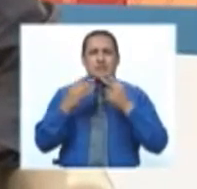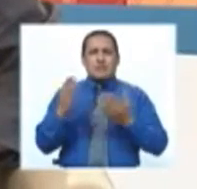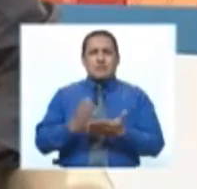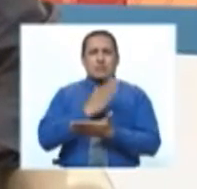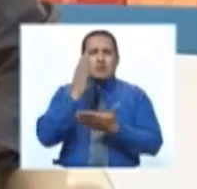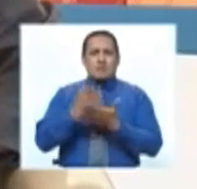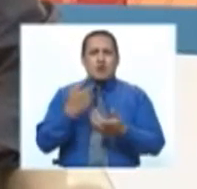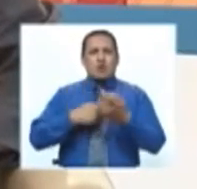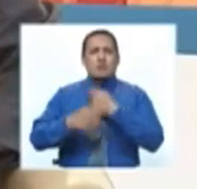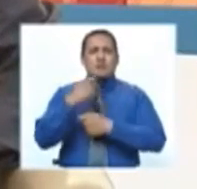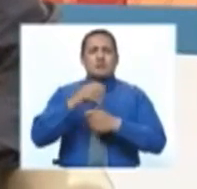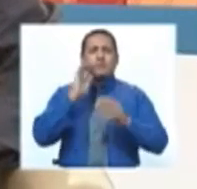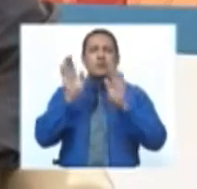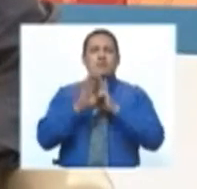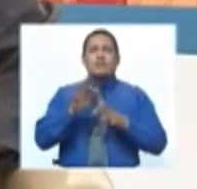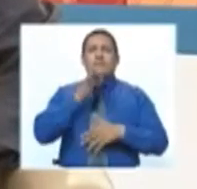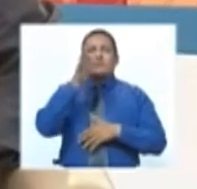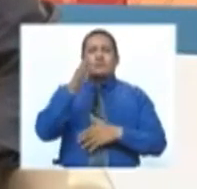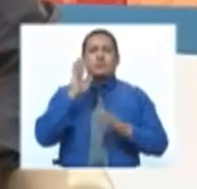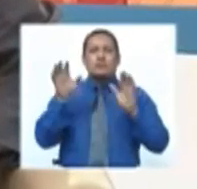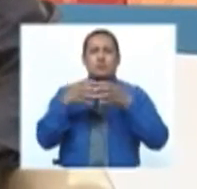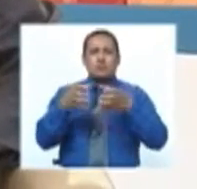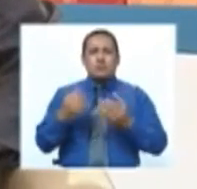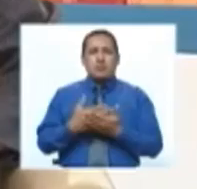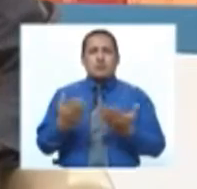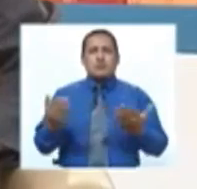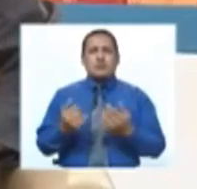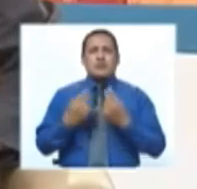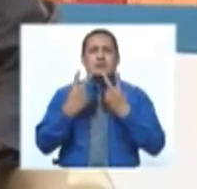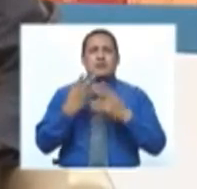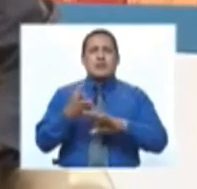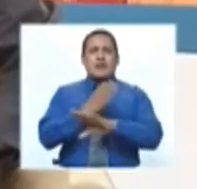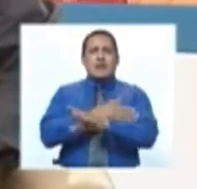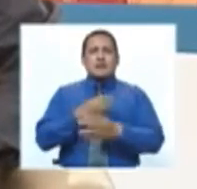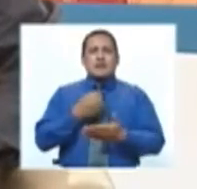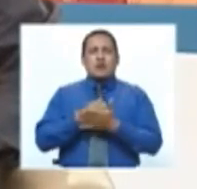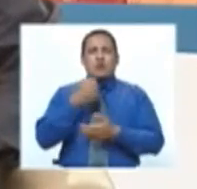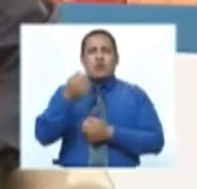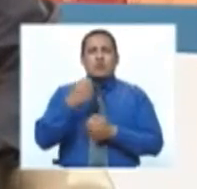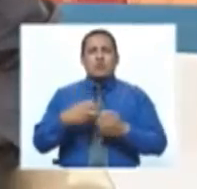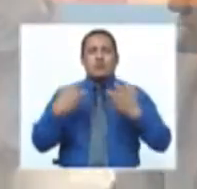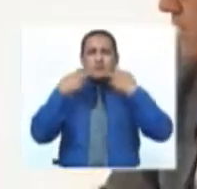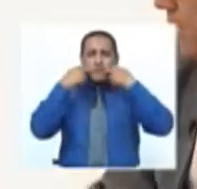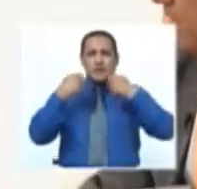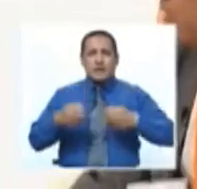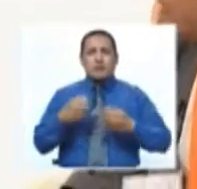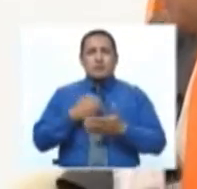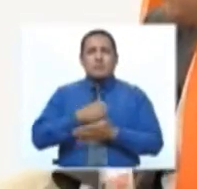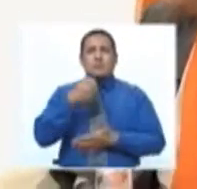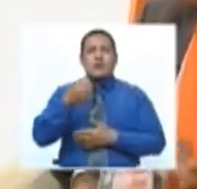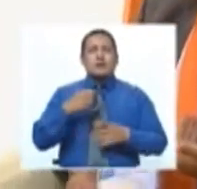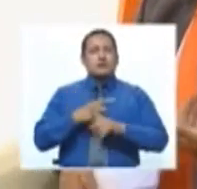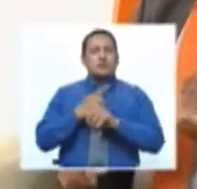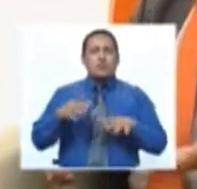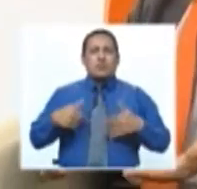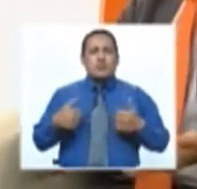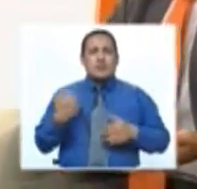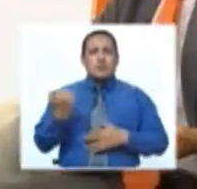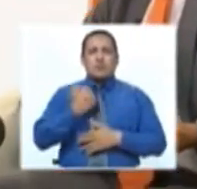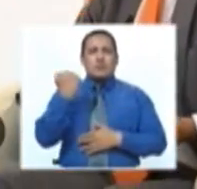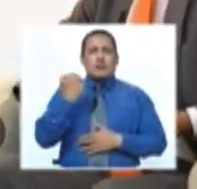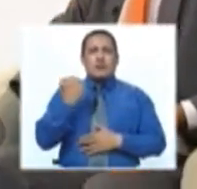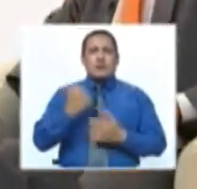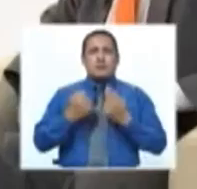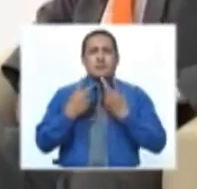tráfico comercial. O sea, si mañana más tarde una cadena de productos de consumo masivo ofrece algo, pues no va a tener